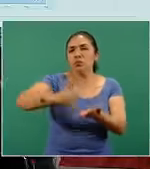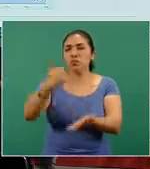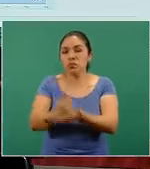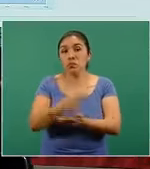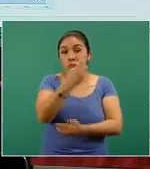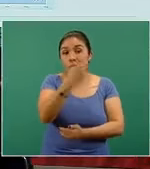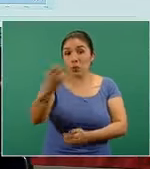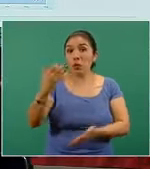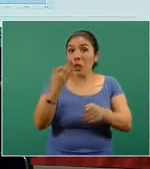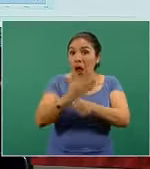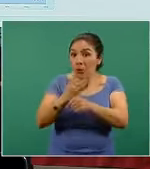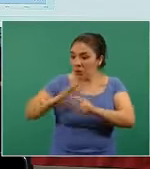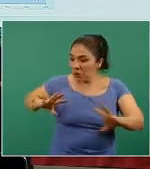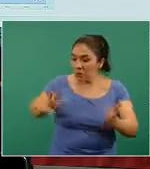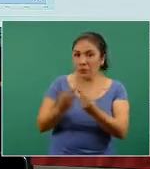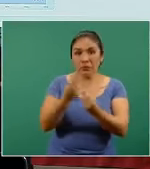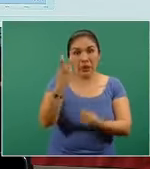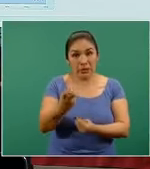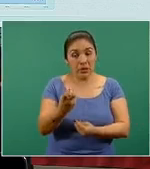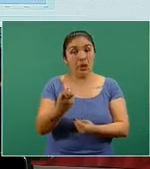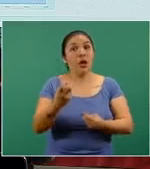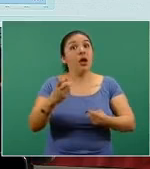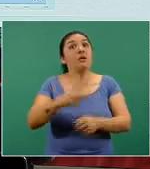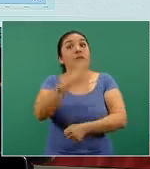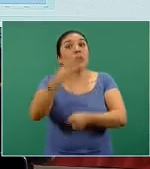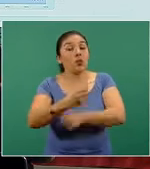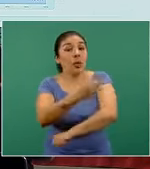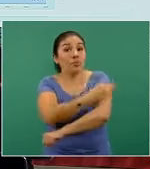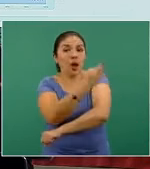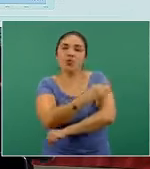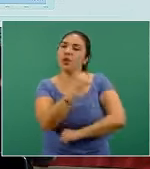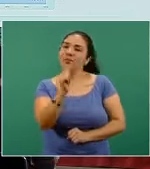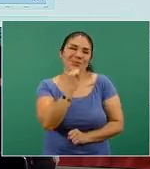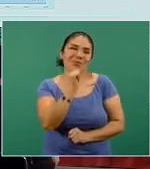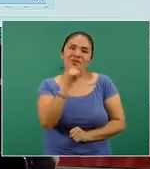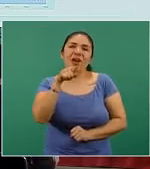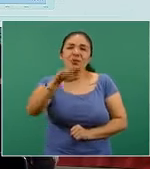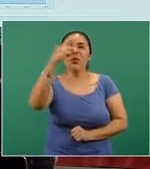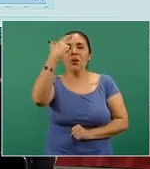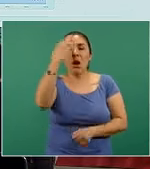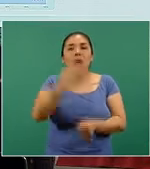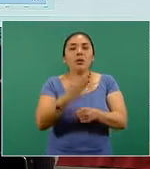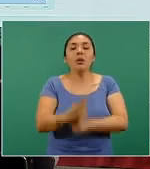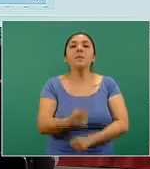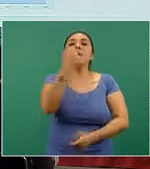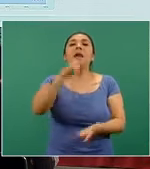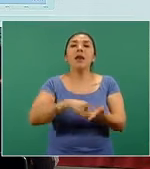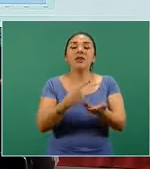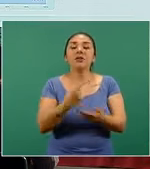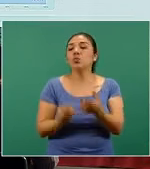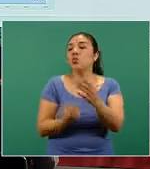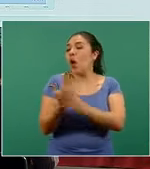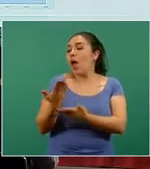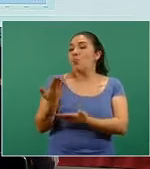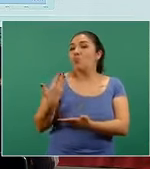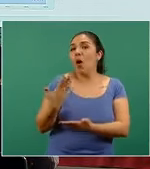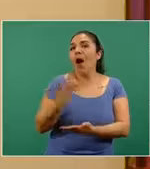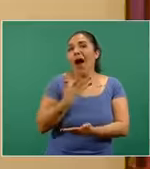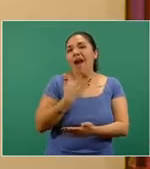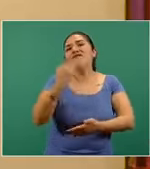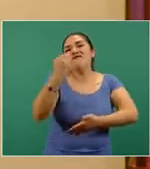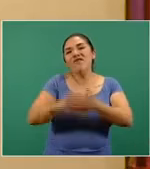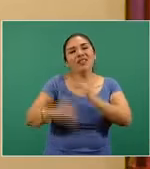obviamente que hasta el momento se tiene. No hay todavía avances de segundas dosis, recordando que pues esto es la vacunación de primeras dosis más reciente y todavía tenemos